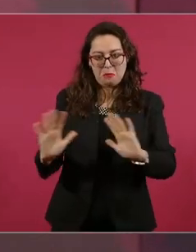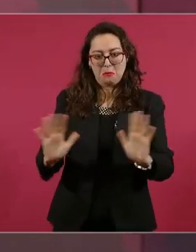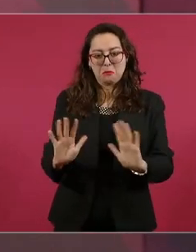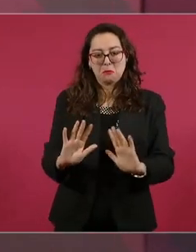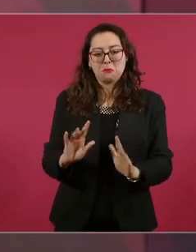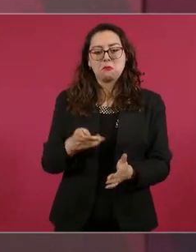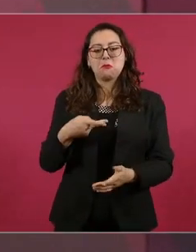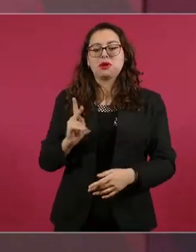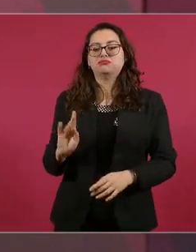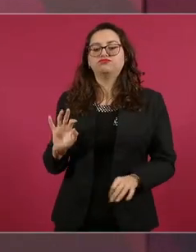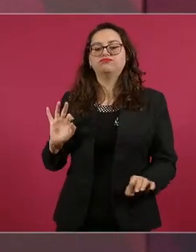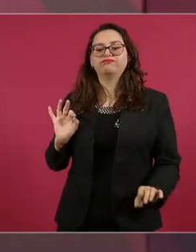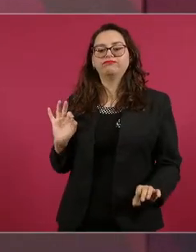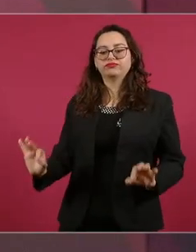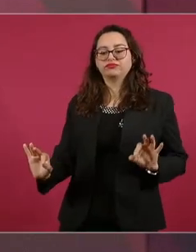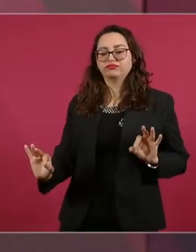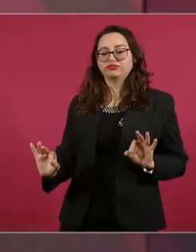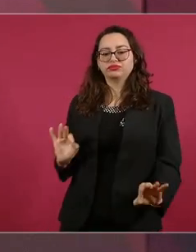manipulación